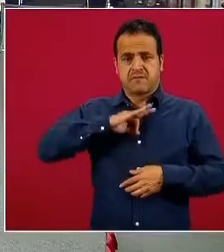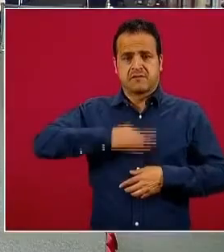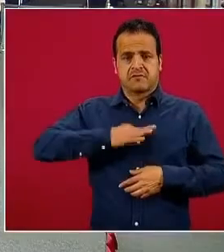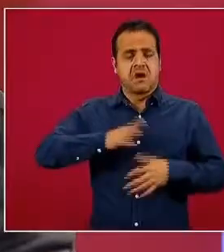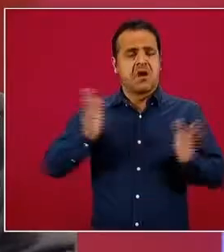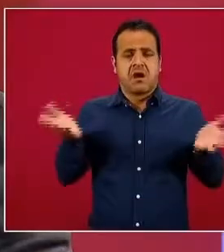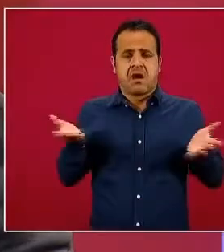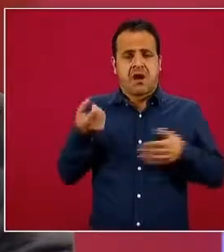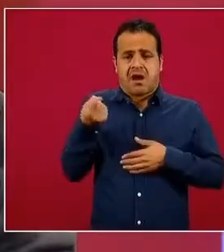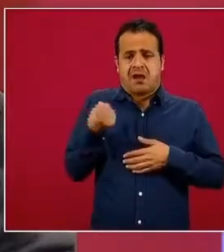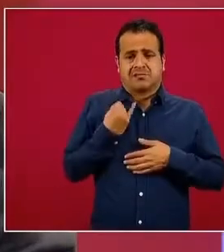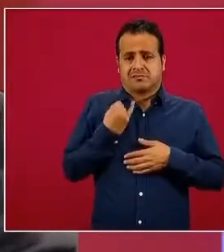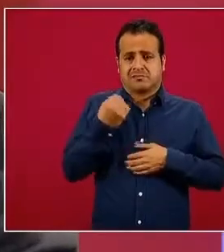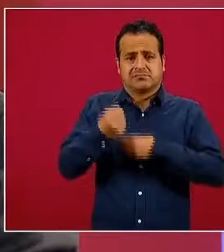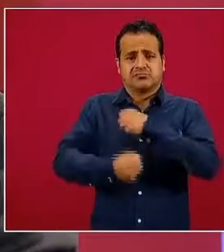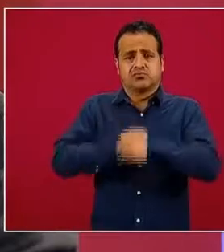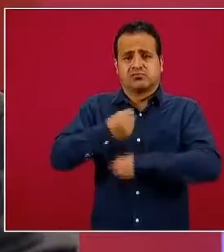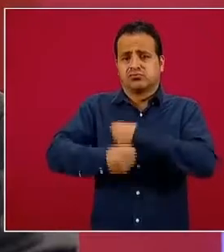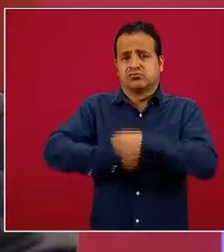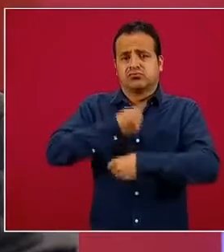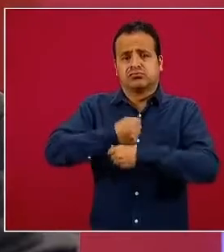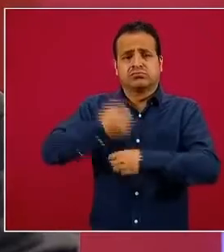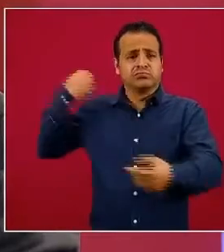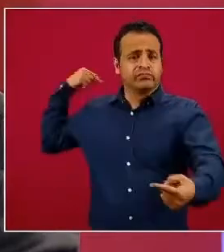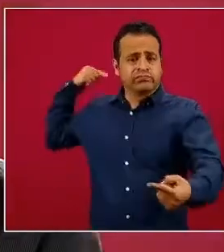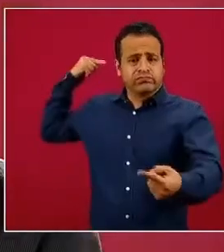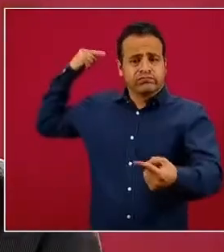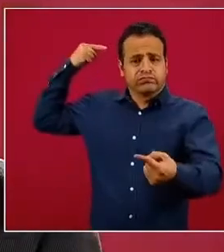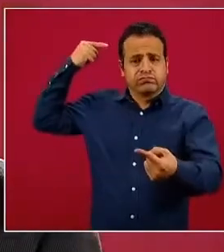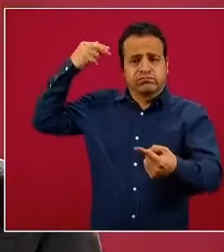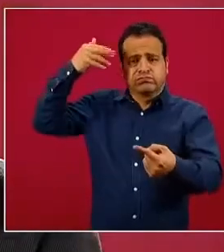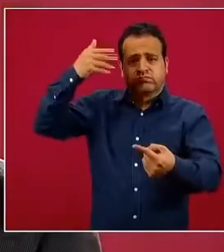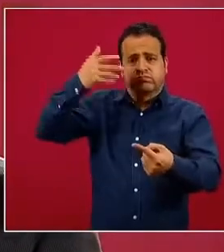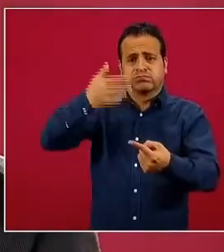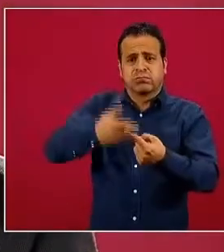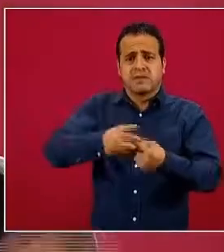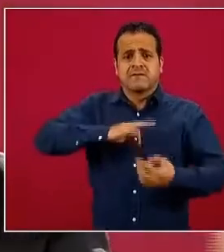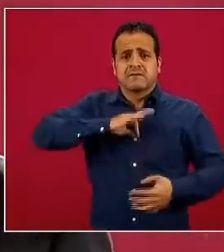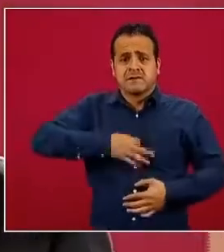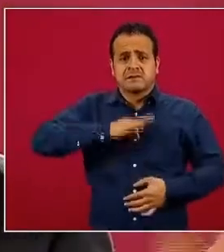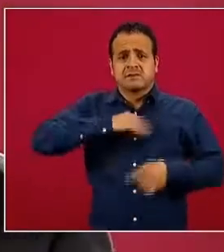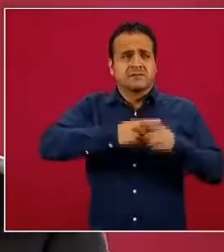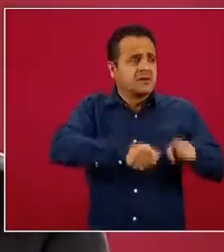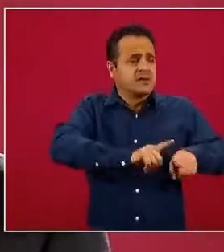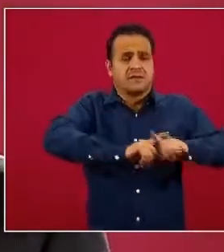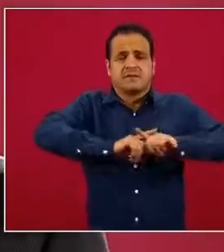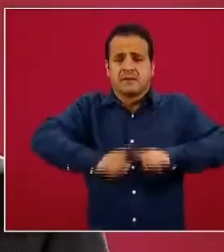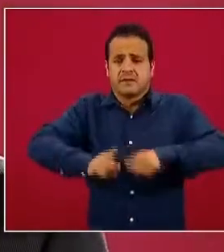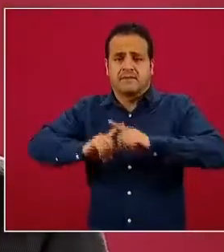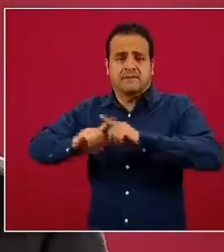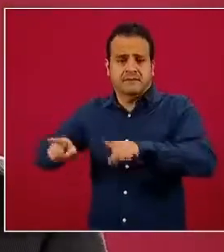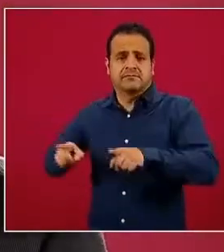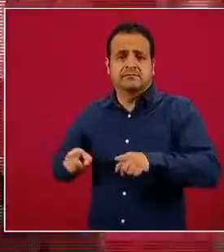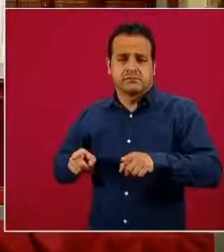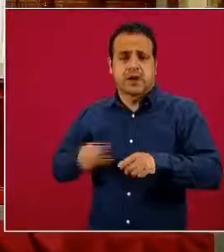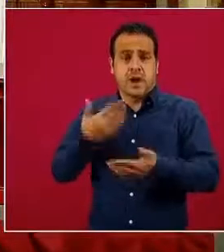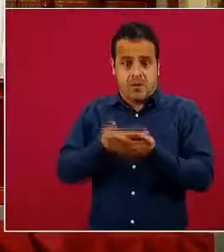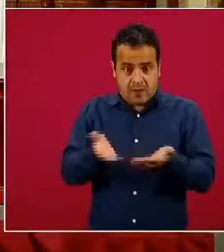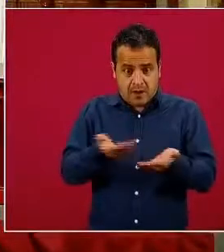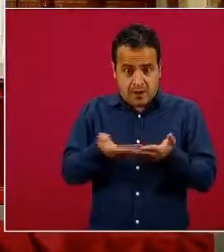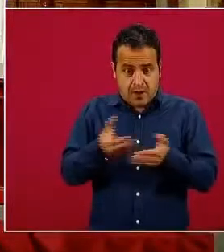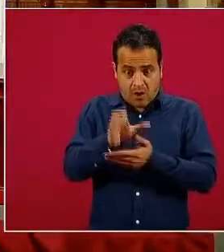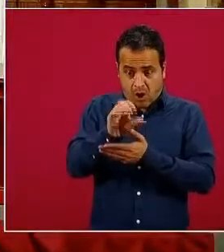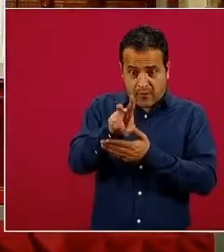de años, es probable que así ocurra también para COVID-19. Quizá le di una predicción más amplia de la que esperaba, pero